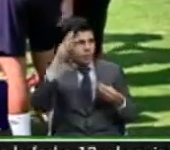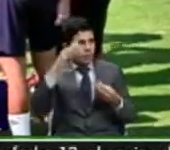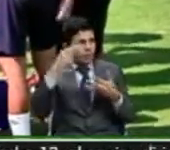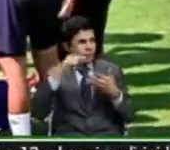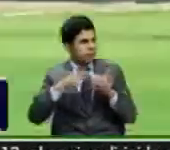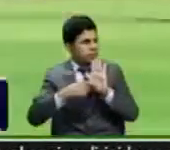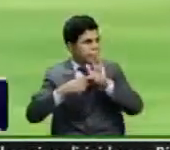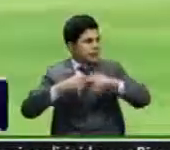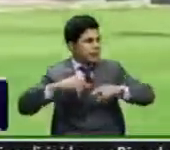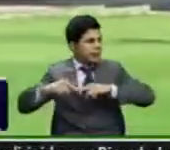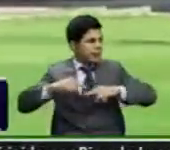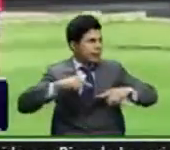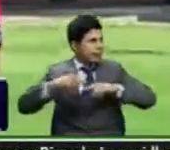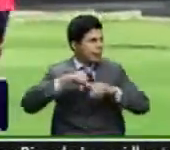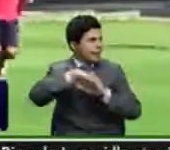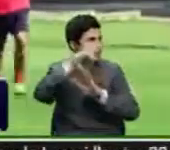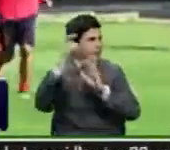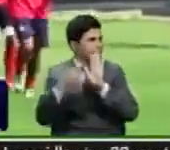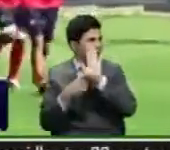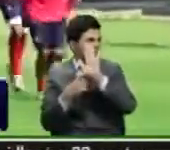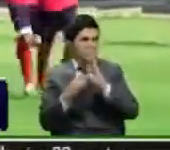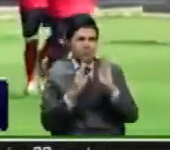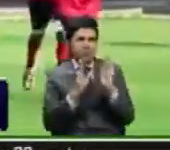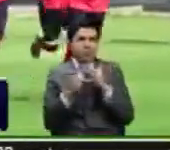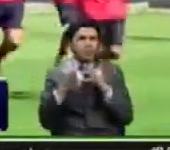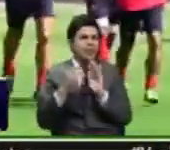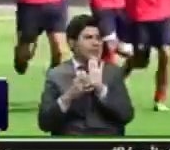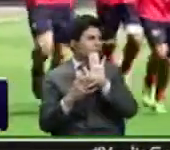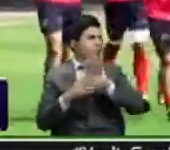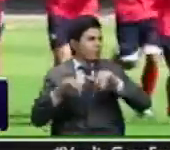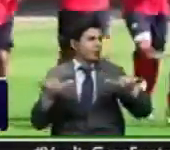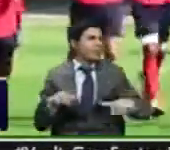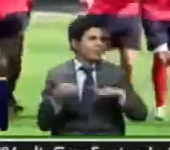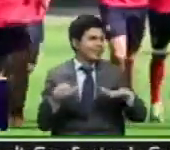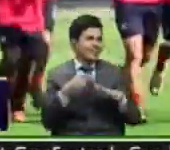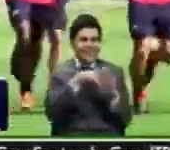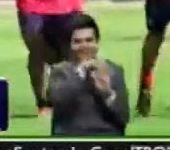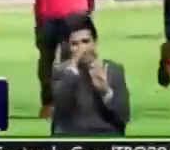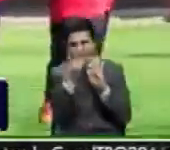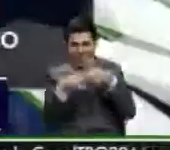fue parejo y al final el resultado fue justo por lo visto en el terreno de juego. Ah, bueno,